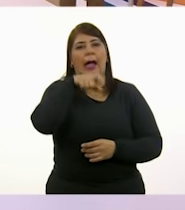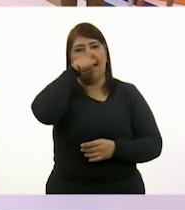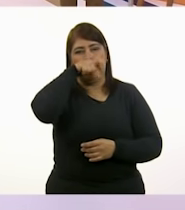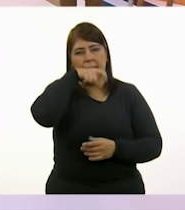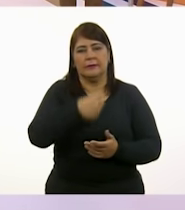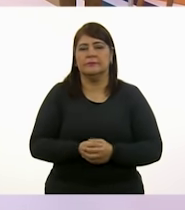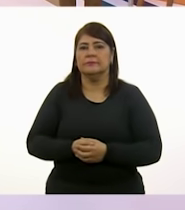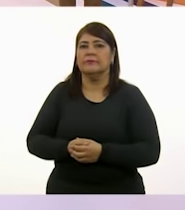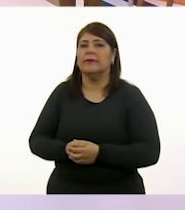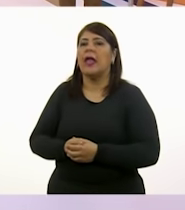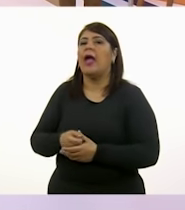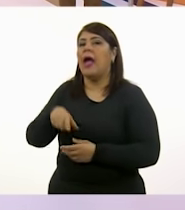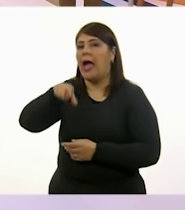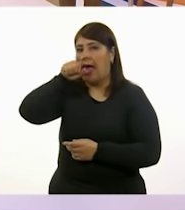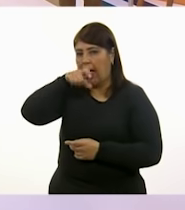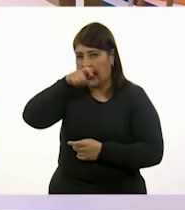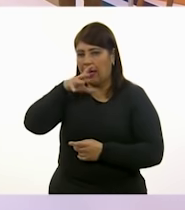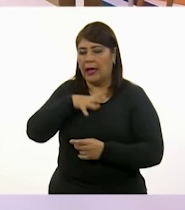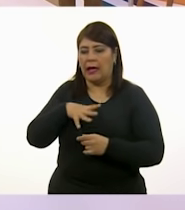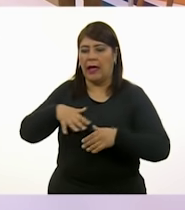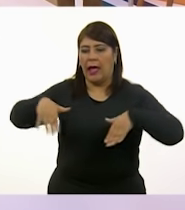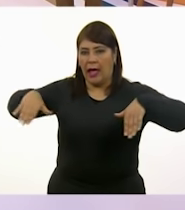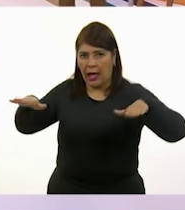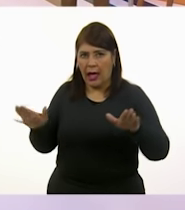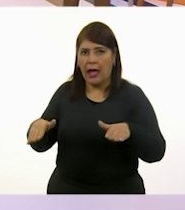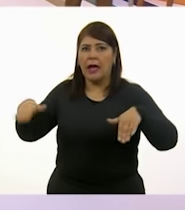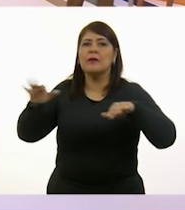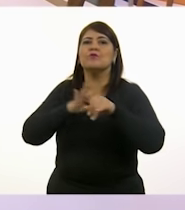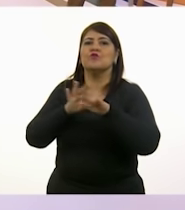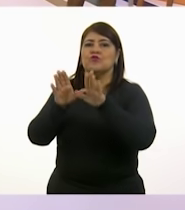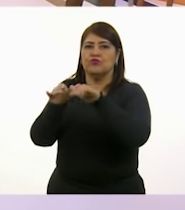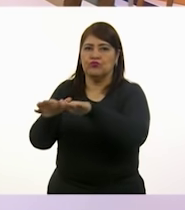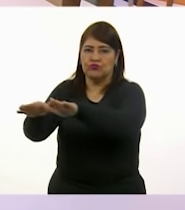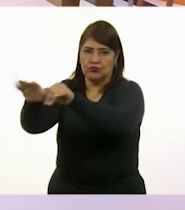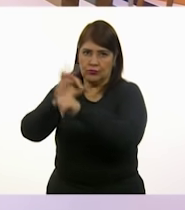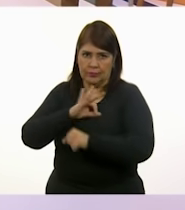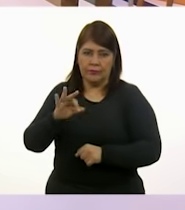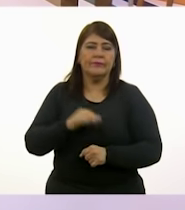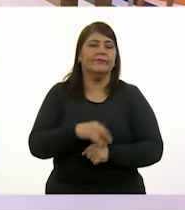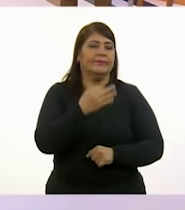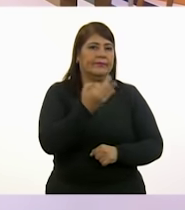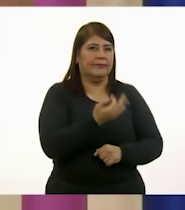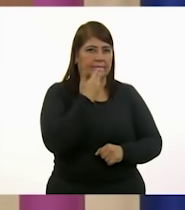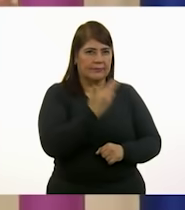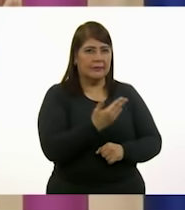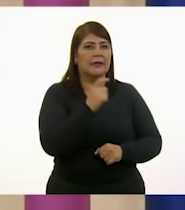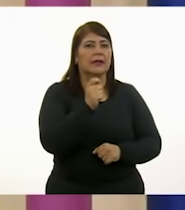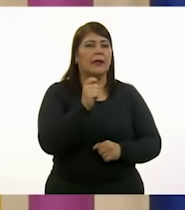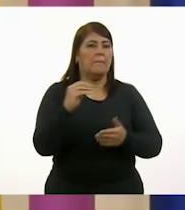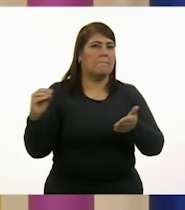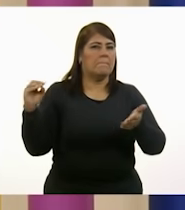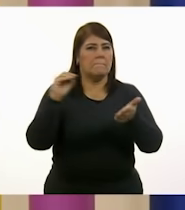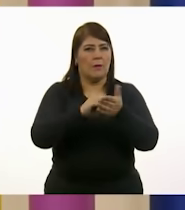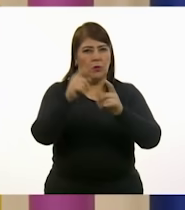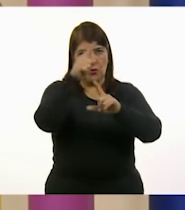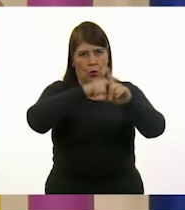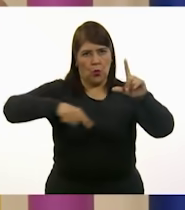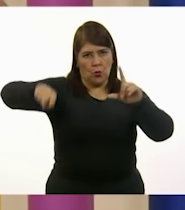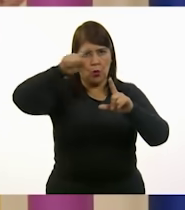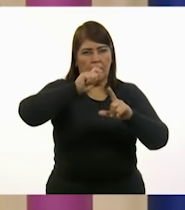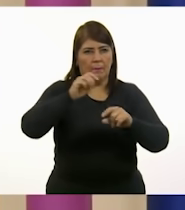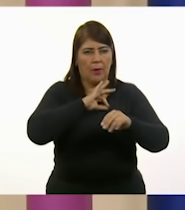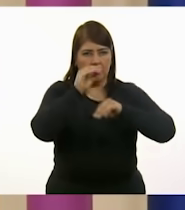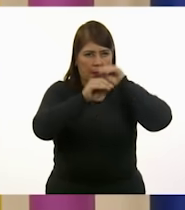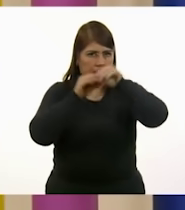Esta sí, tiene alas, tiene plumas y vuela Y vuela, correcto, Pepe Ayúdame a colocarla en nuestro organizador Muy bien